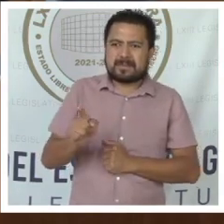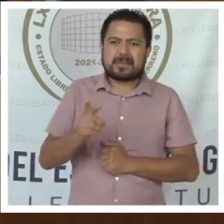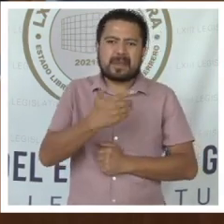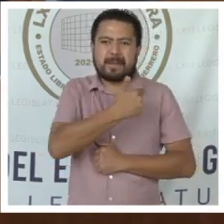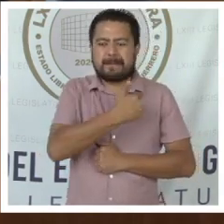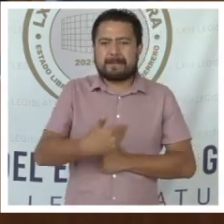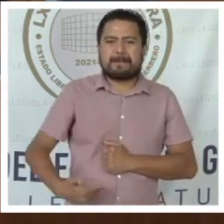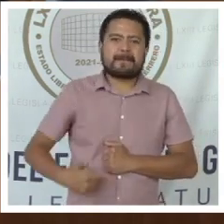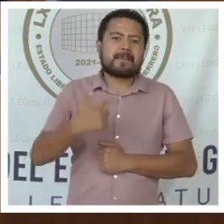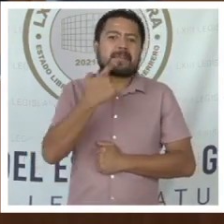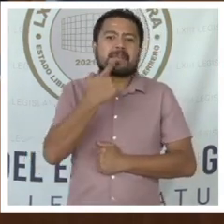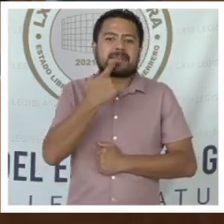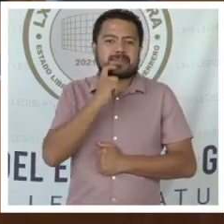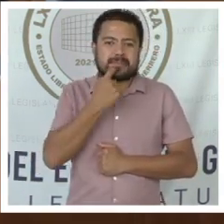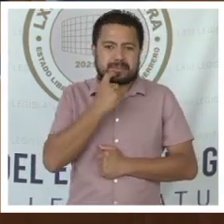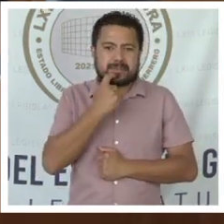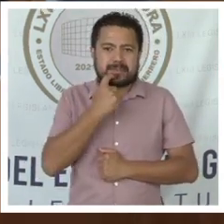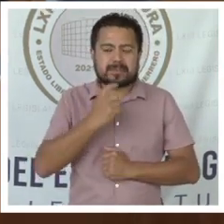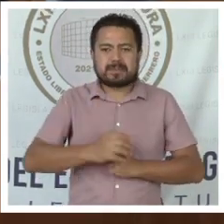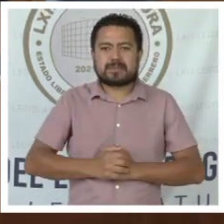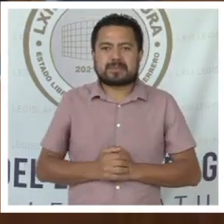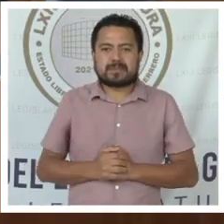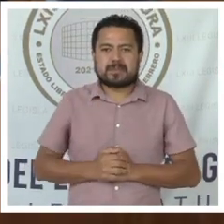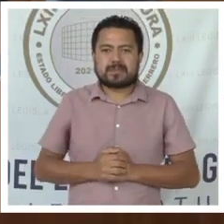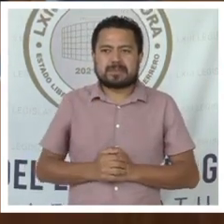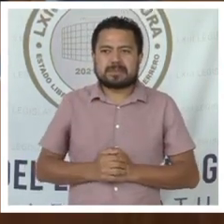presidente Andrés Manuel López Obrador